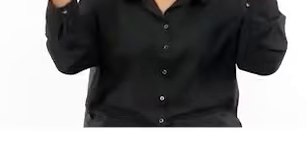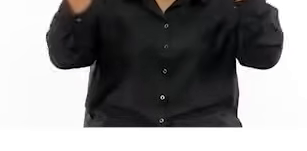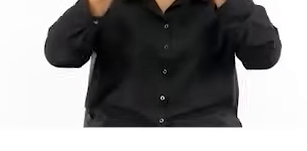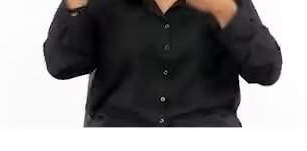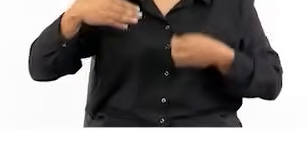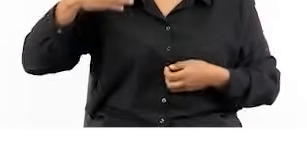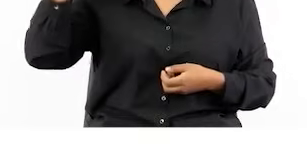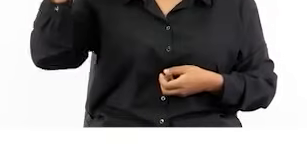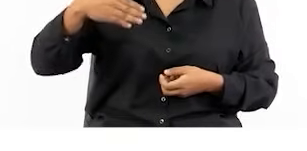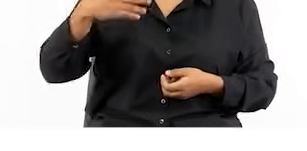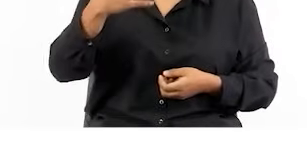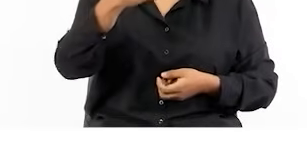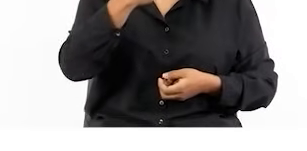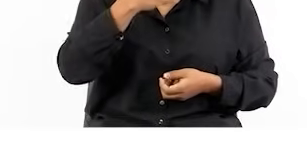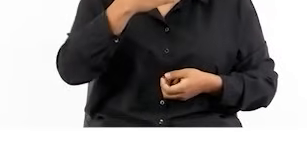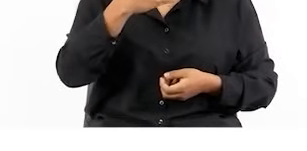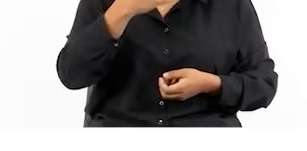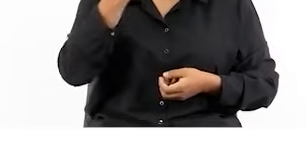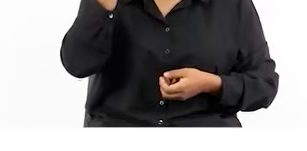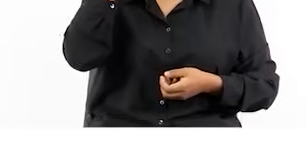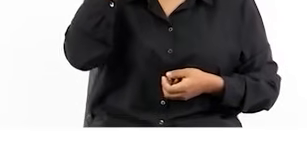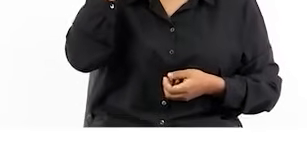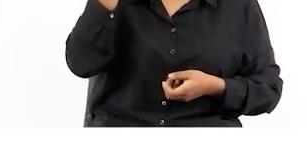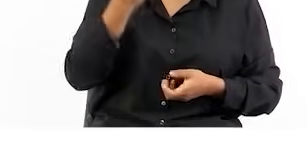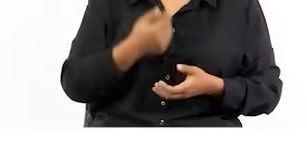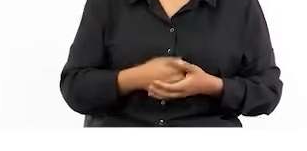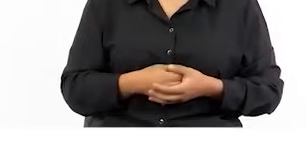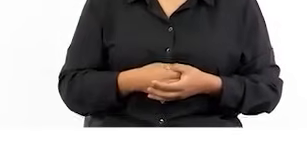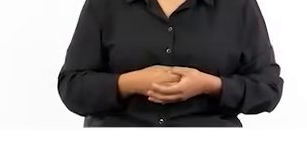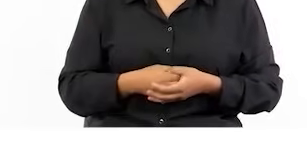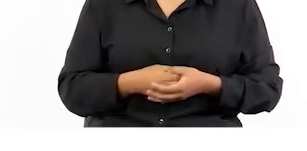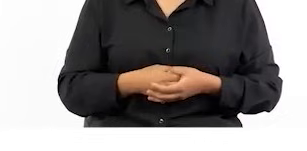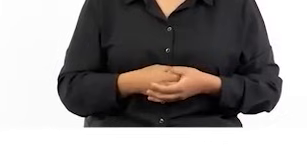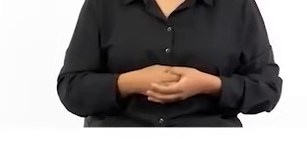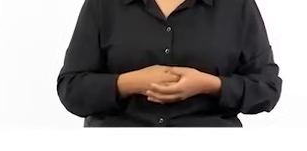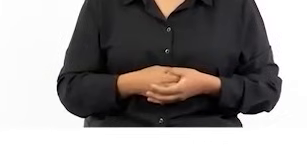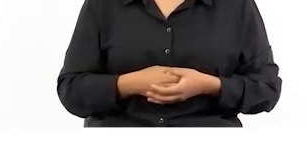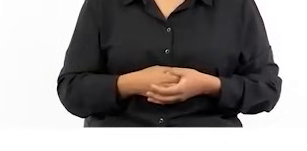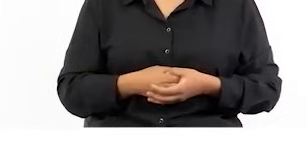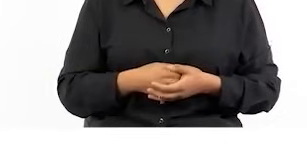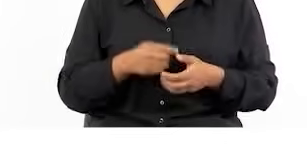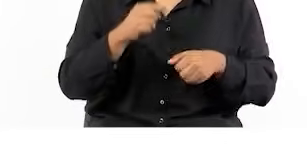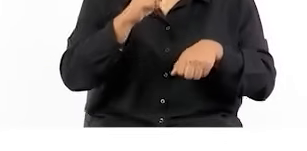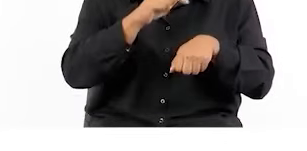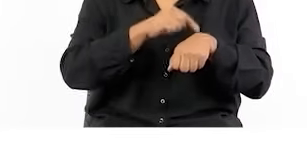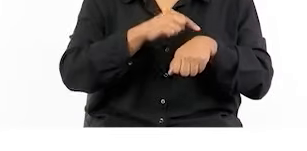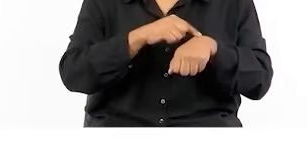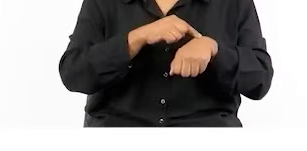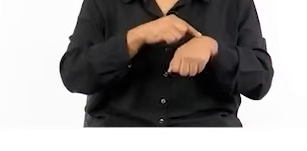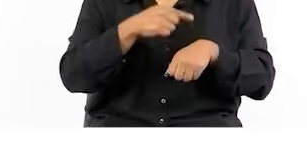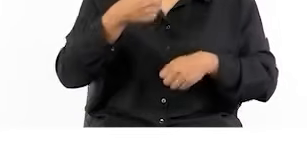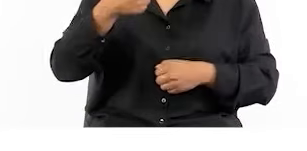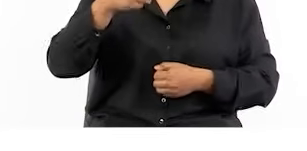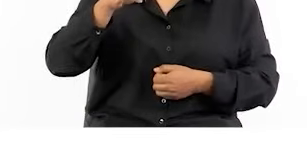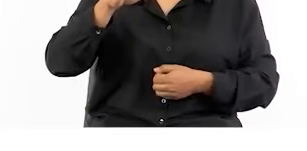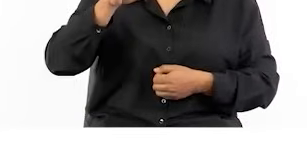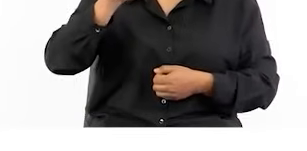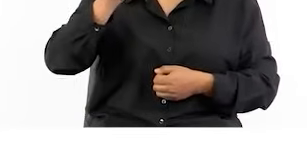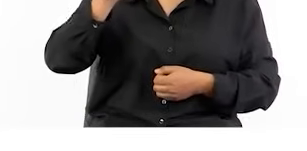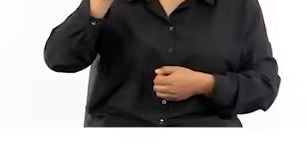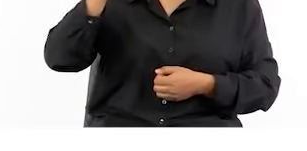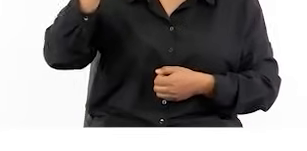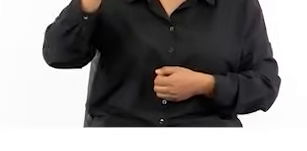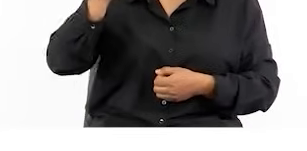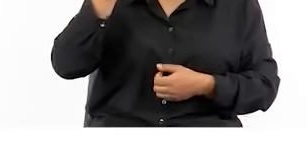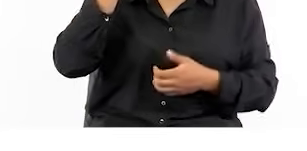abarca miles de millones de años, se nos puede hacer difícil comprenderla. La escala de tiempo